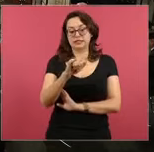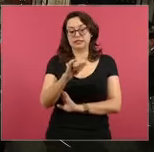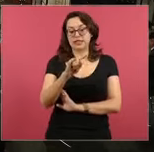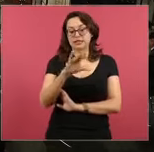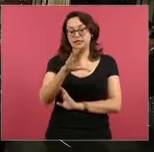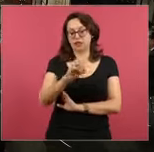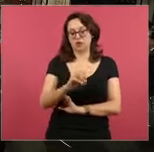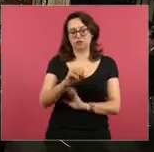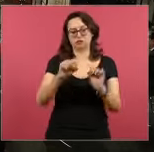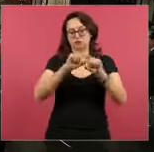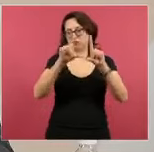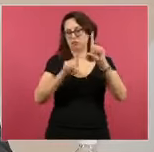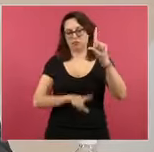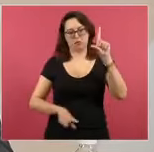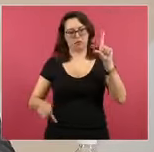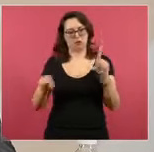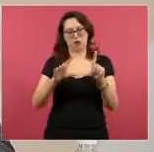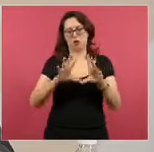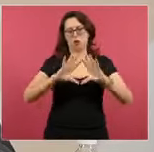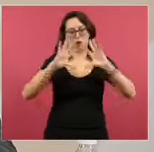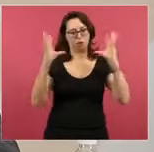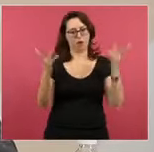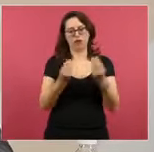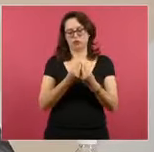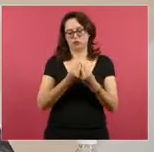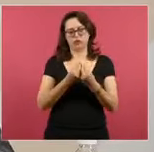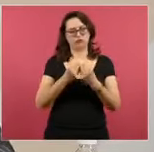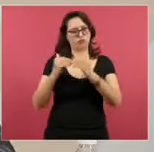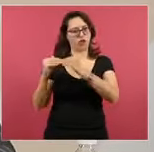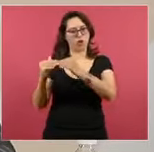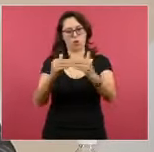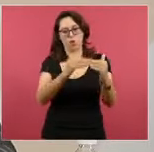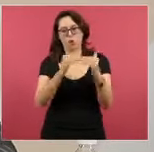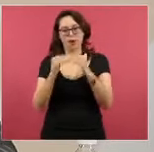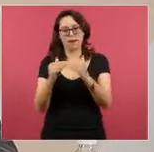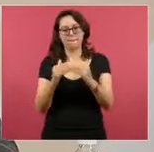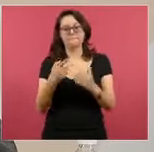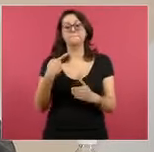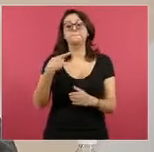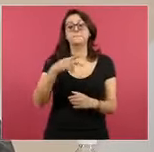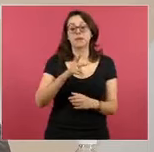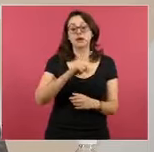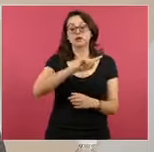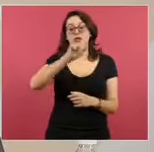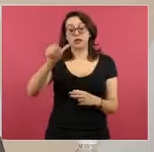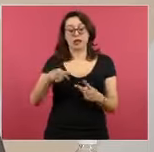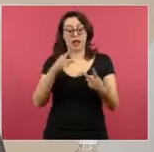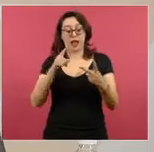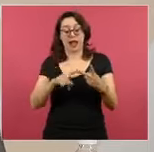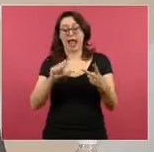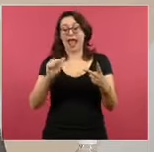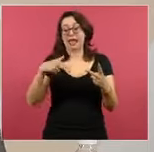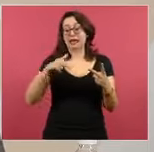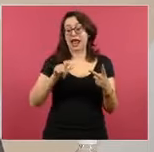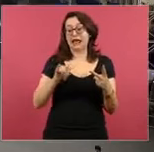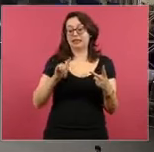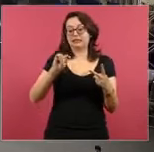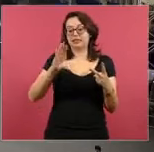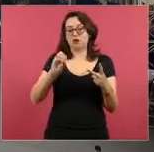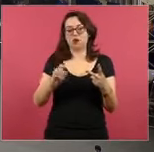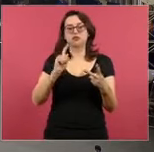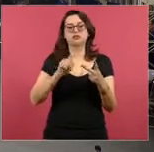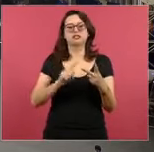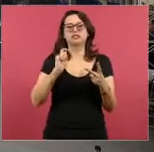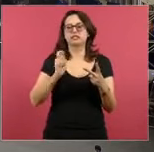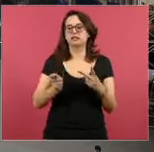el norte como en el sur, en el centro. Posteriormente regresan al plan, al programa analítico, donde por